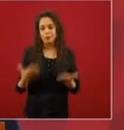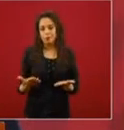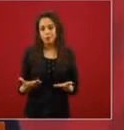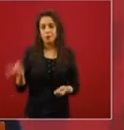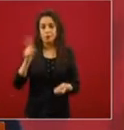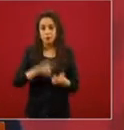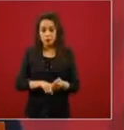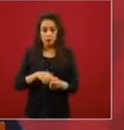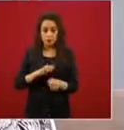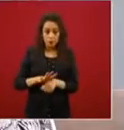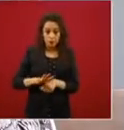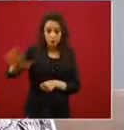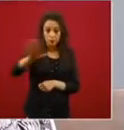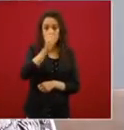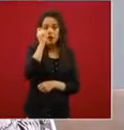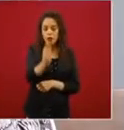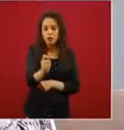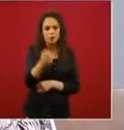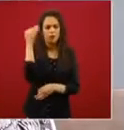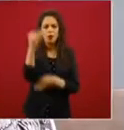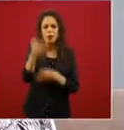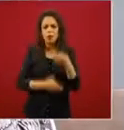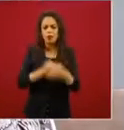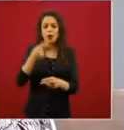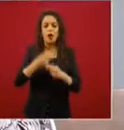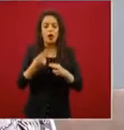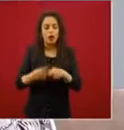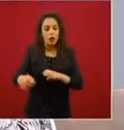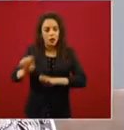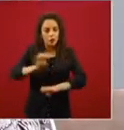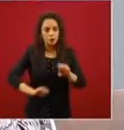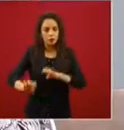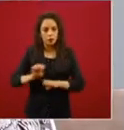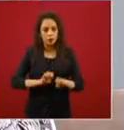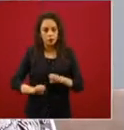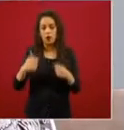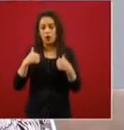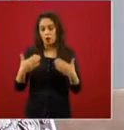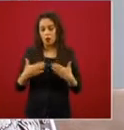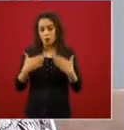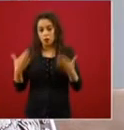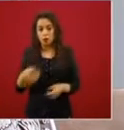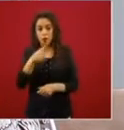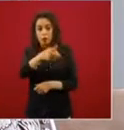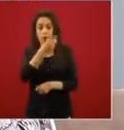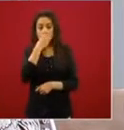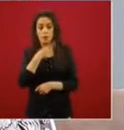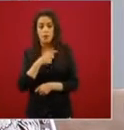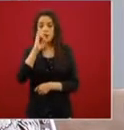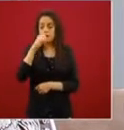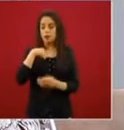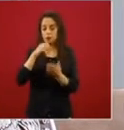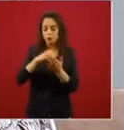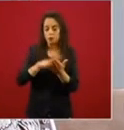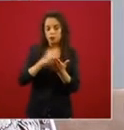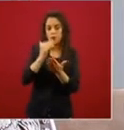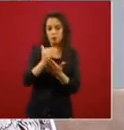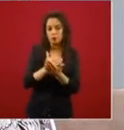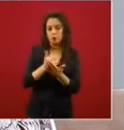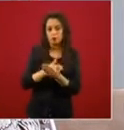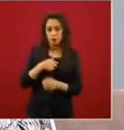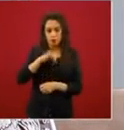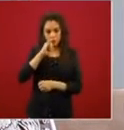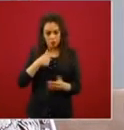los empresarios. Confiamos en que quienes nos están diciendo que están llevando a cabo sus protocolos lo están haciendo bien, y eso evitaría